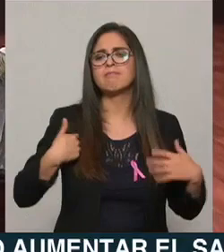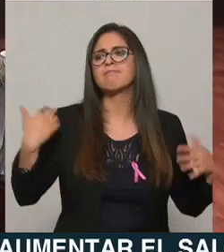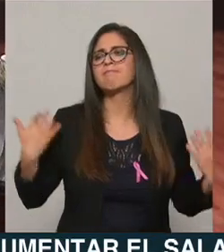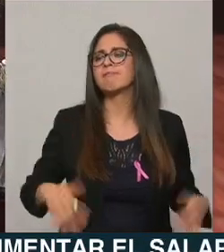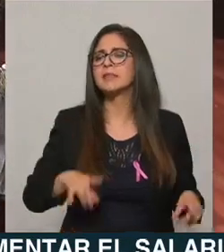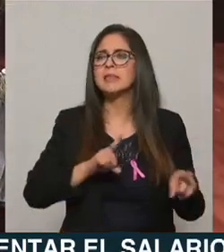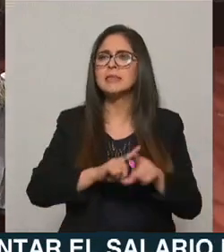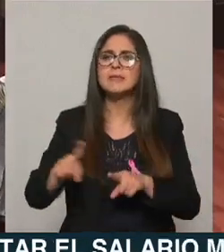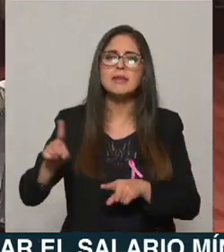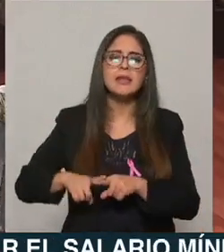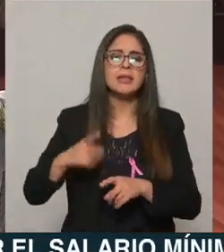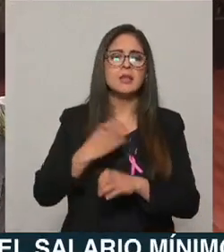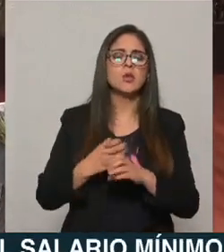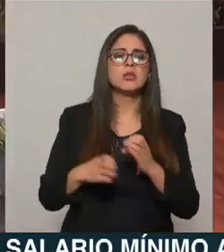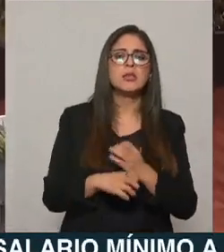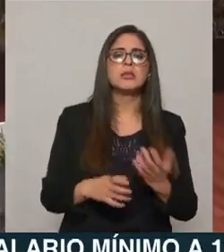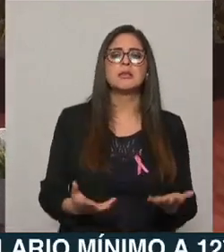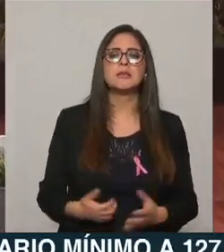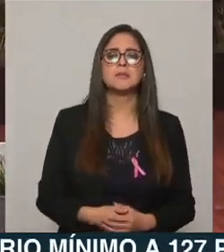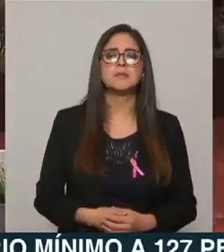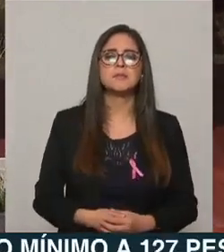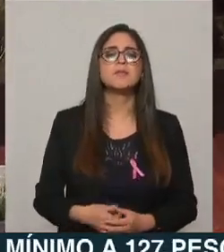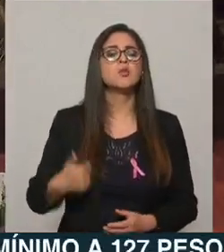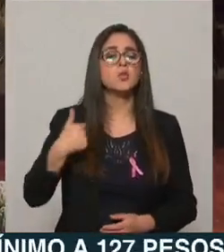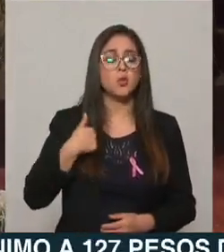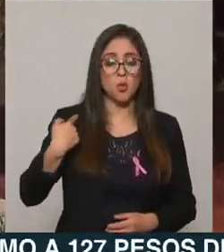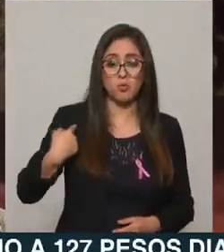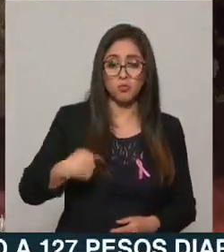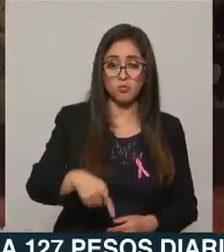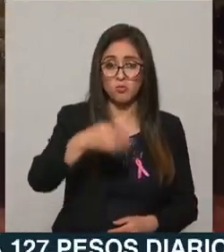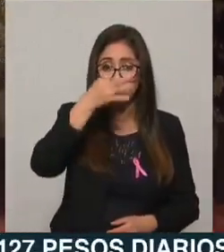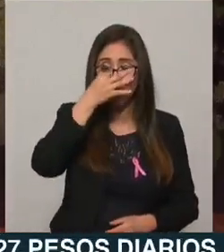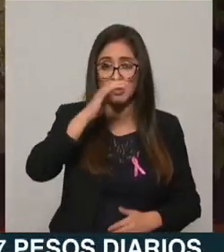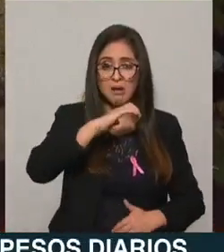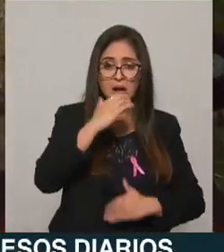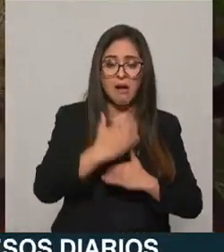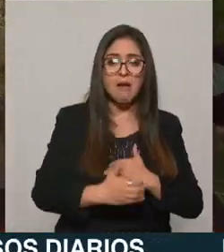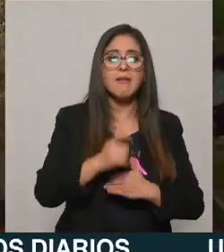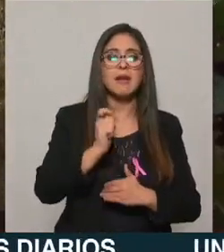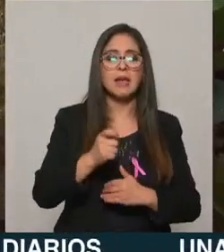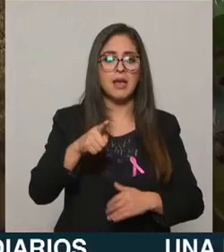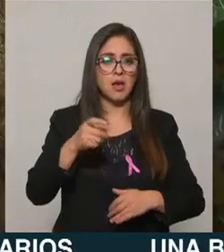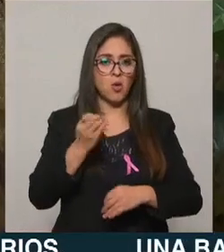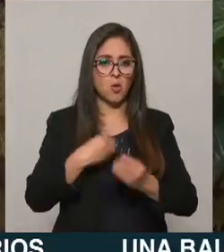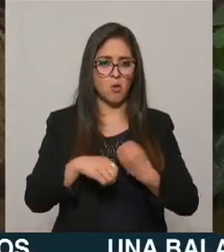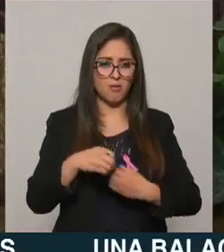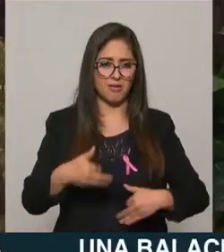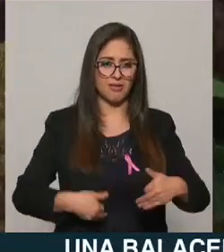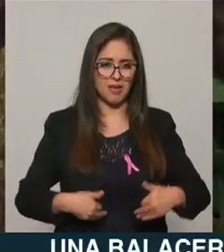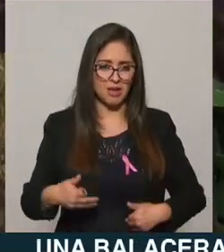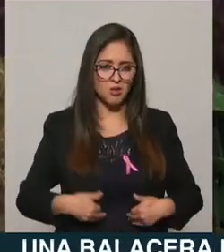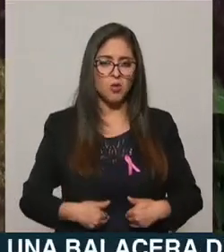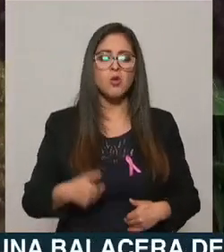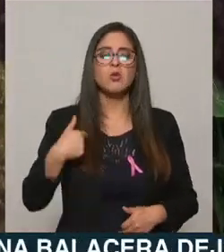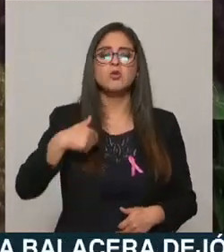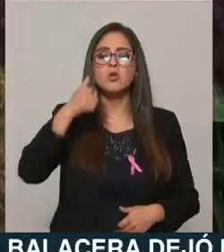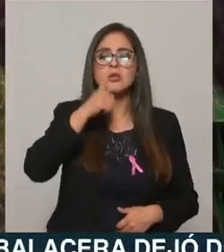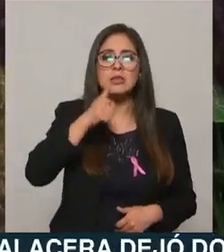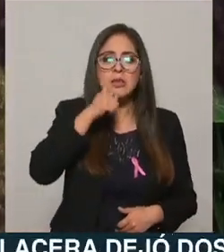papacito. Los domingos, no es cierto. No, estoy terminando teatro. Me he